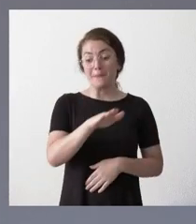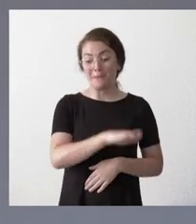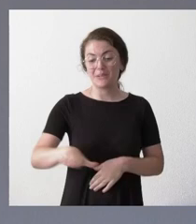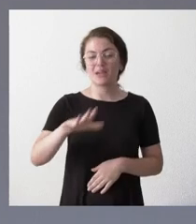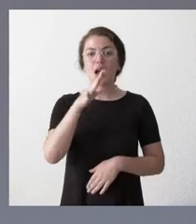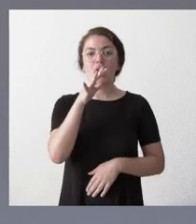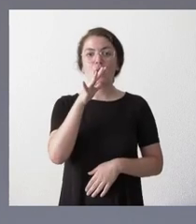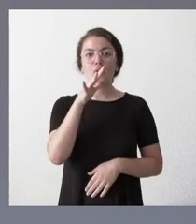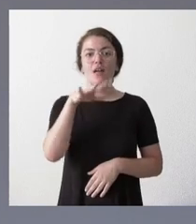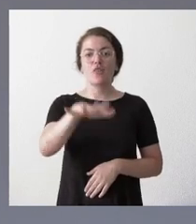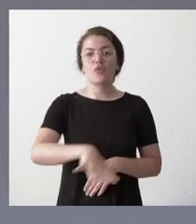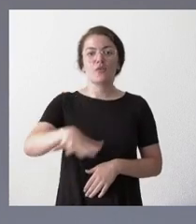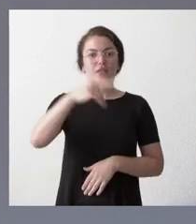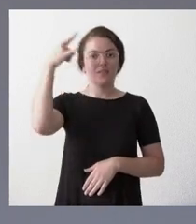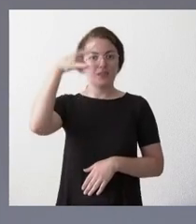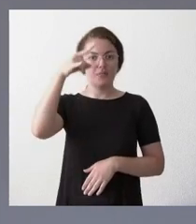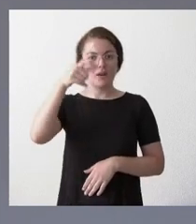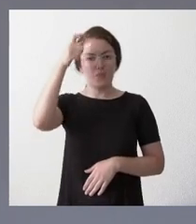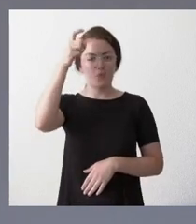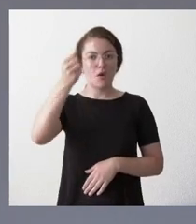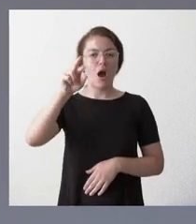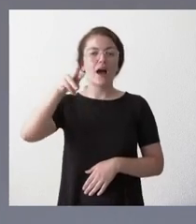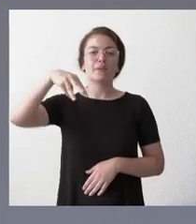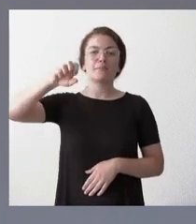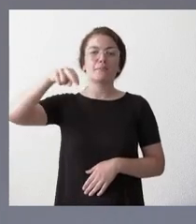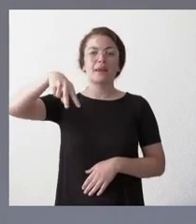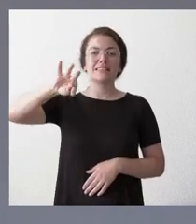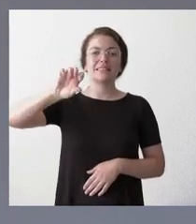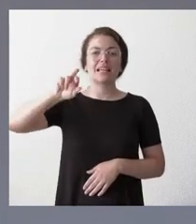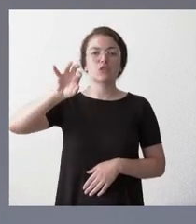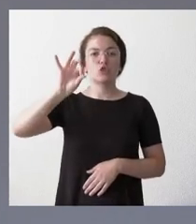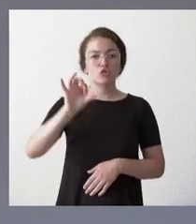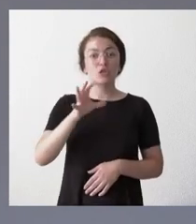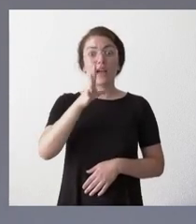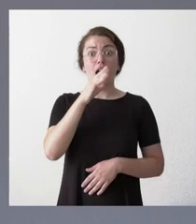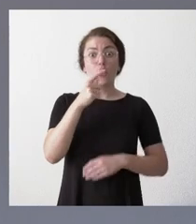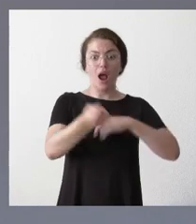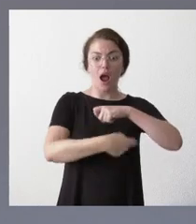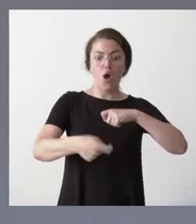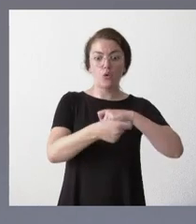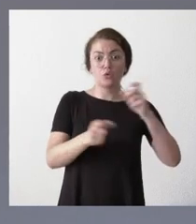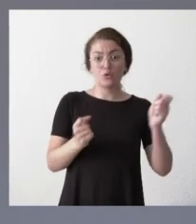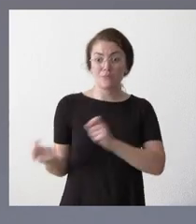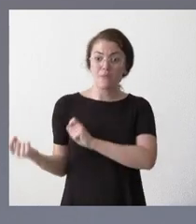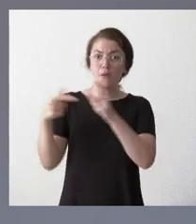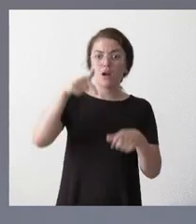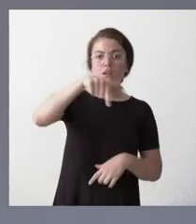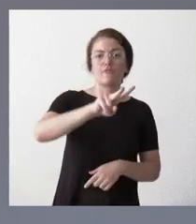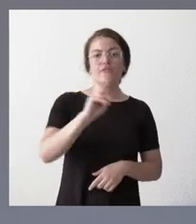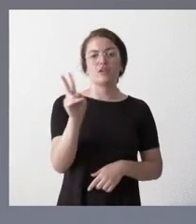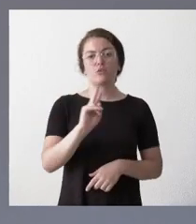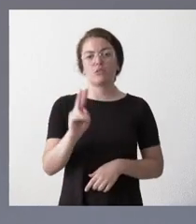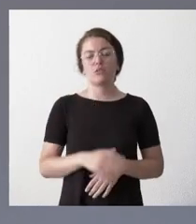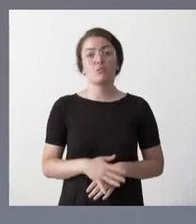están en Salamanca, están en Armenteros y durante este mes de agosto se trasladarán a Valladolid. ¿Por